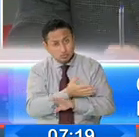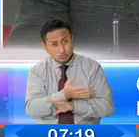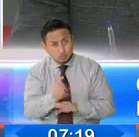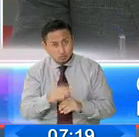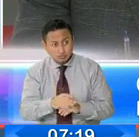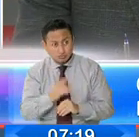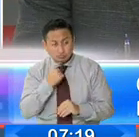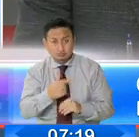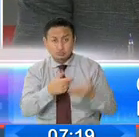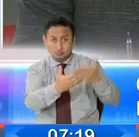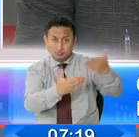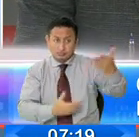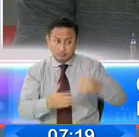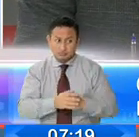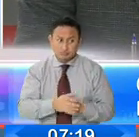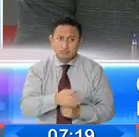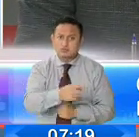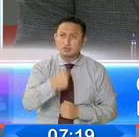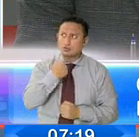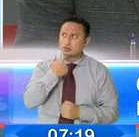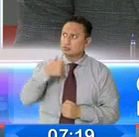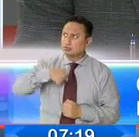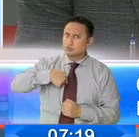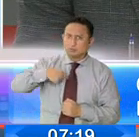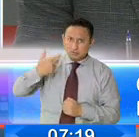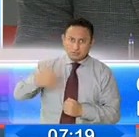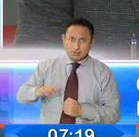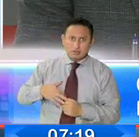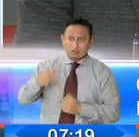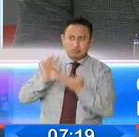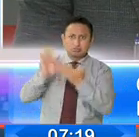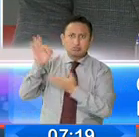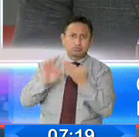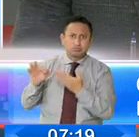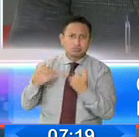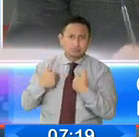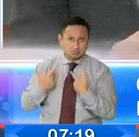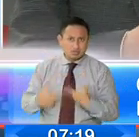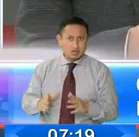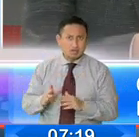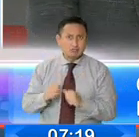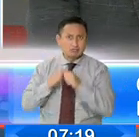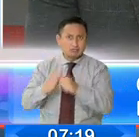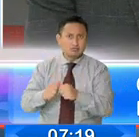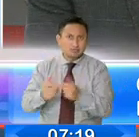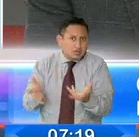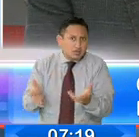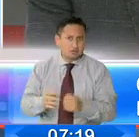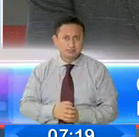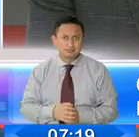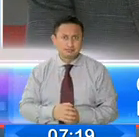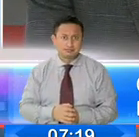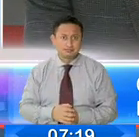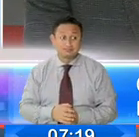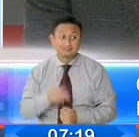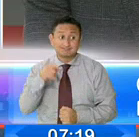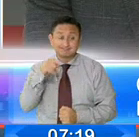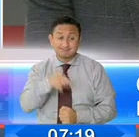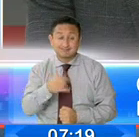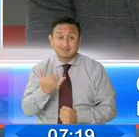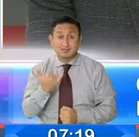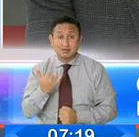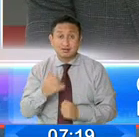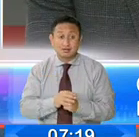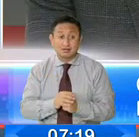preocupaciones, porque ellos ya incluso han sido calificados, sus candidaturas están en firme. Entonces, ahí viene el